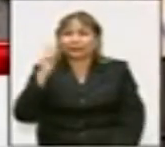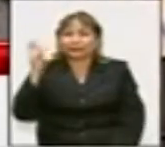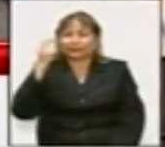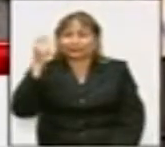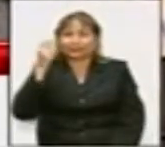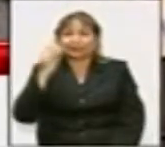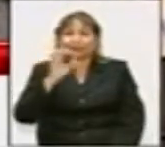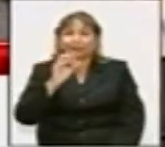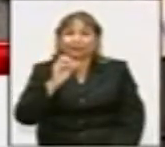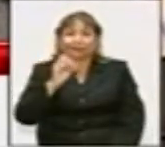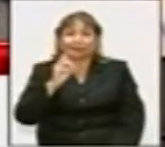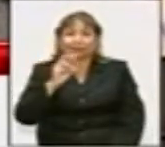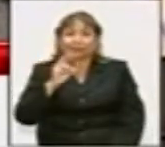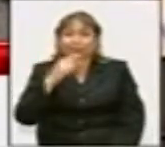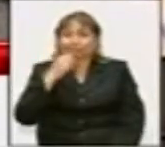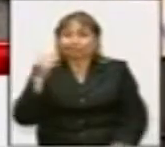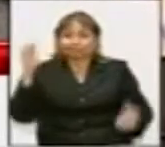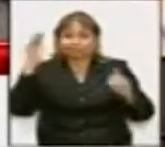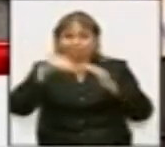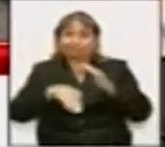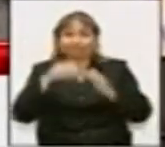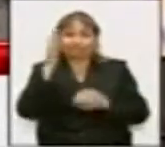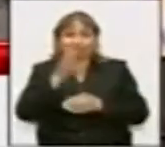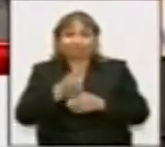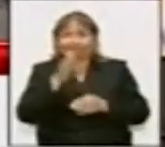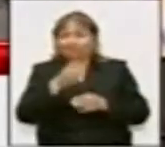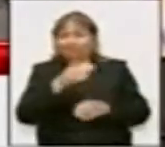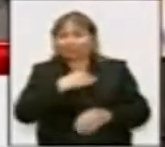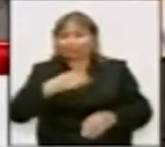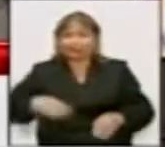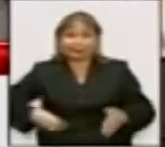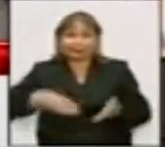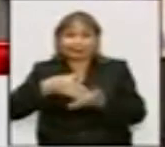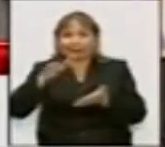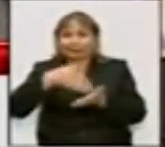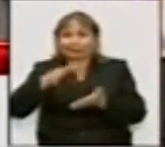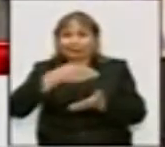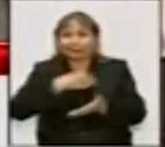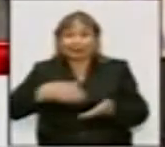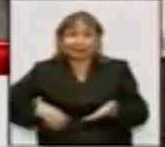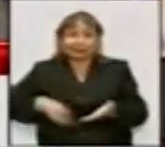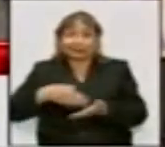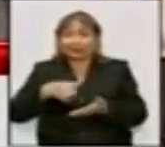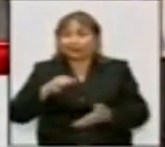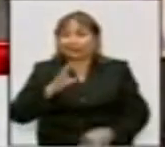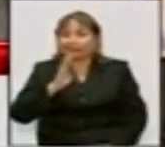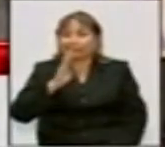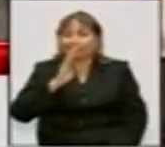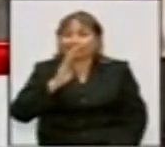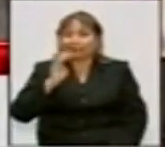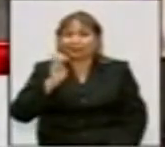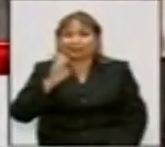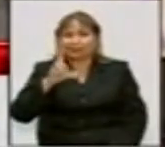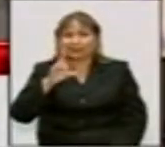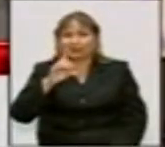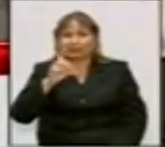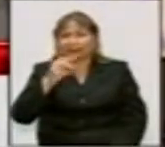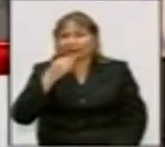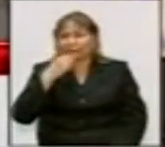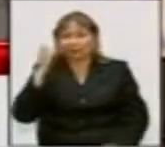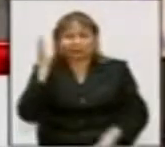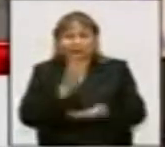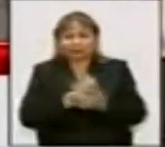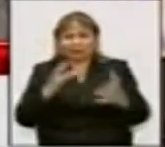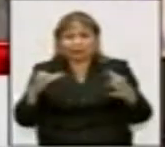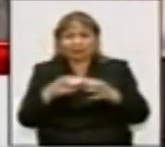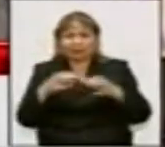es cierto empezó a tumbar a tumbar ministros ministros y le decían a la vela donde hoy es disuelve el